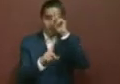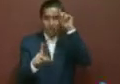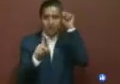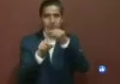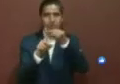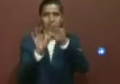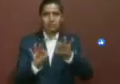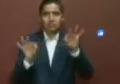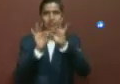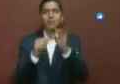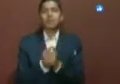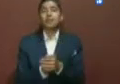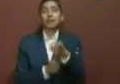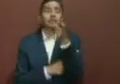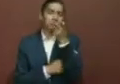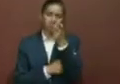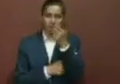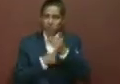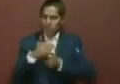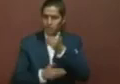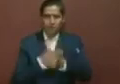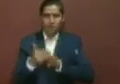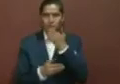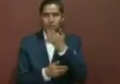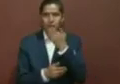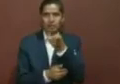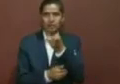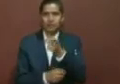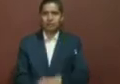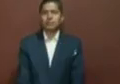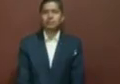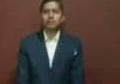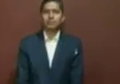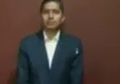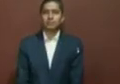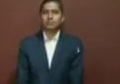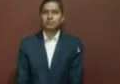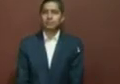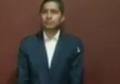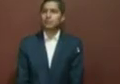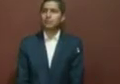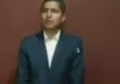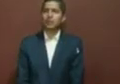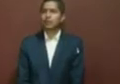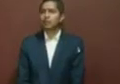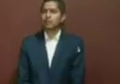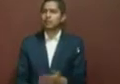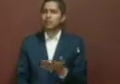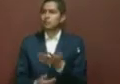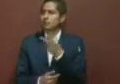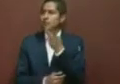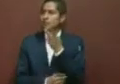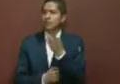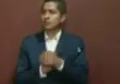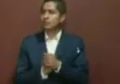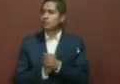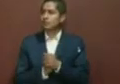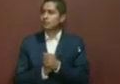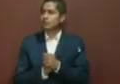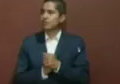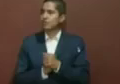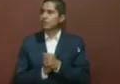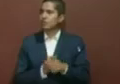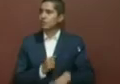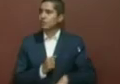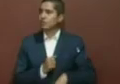central. Y entonces, bueno, estamos caminando en ello. Buenos días. Sí, ¿quién habla? Buenos días, señor gobernador. Buenos días a